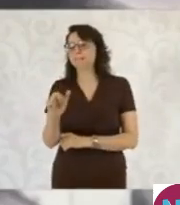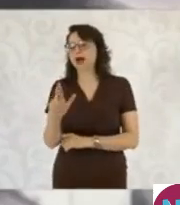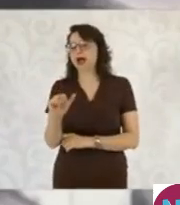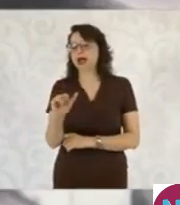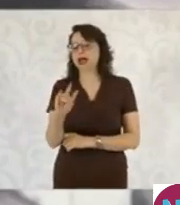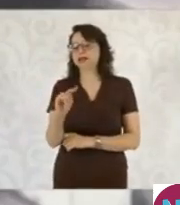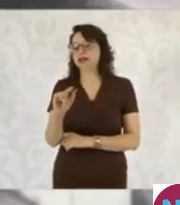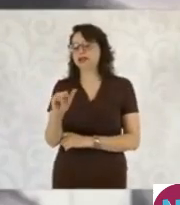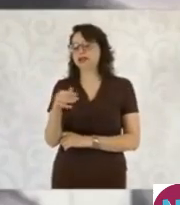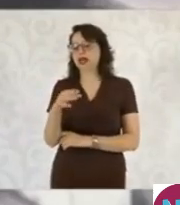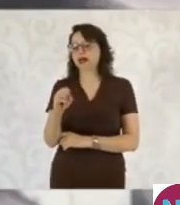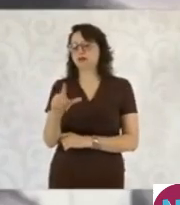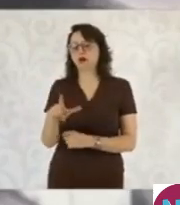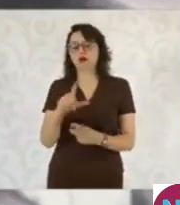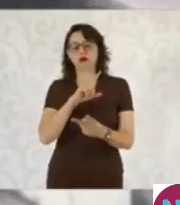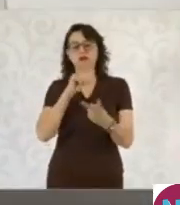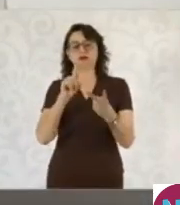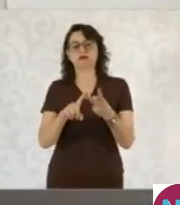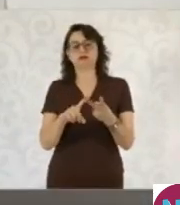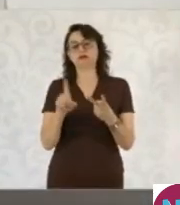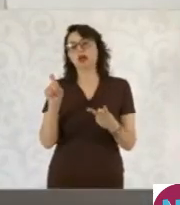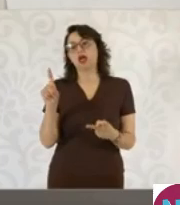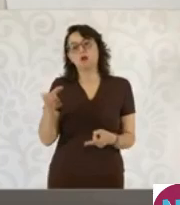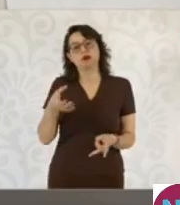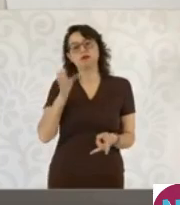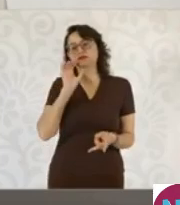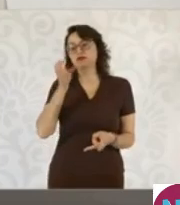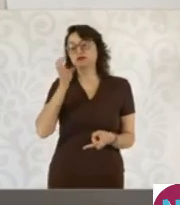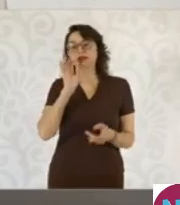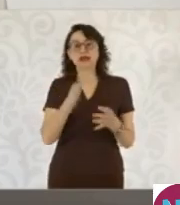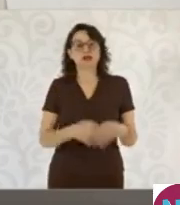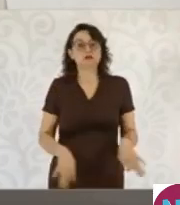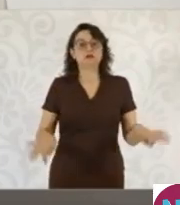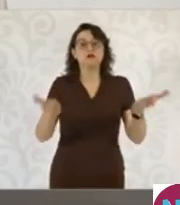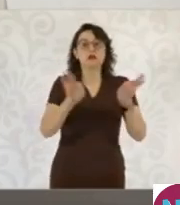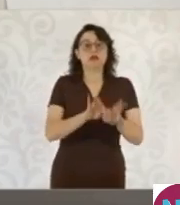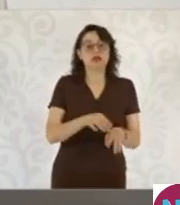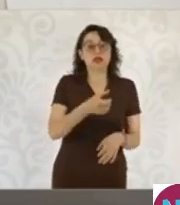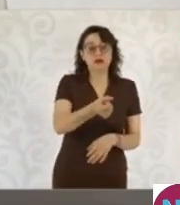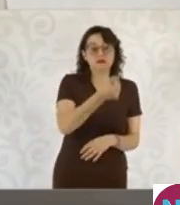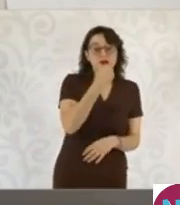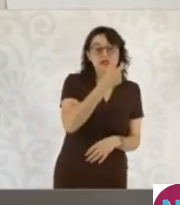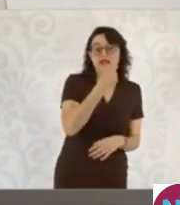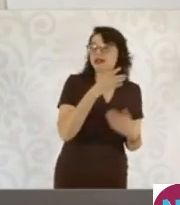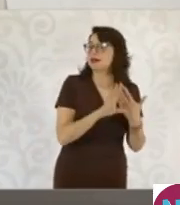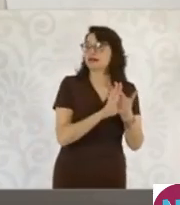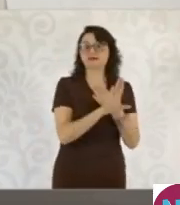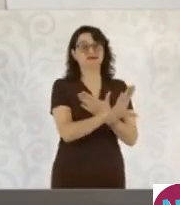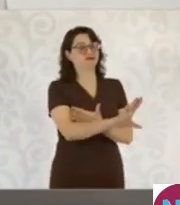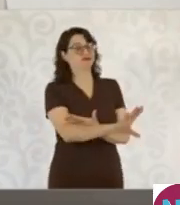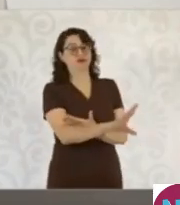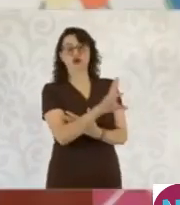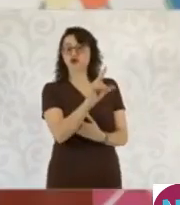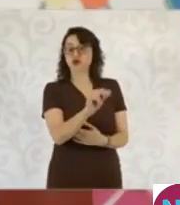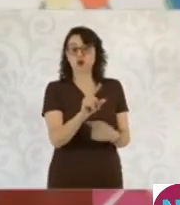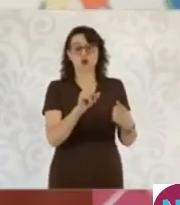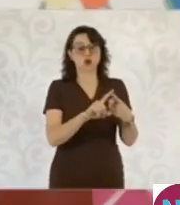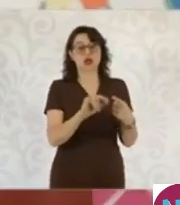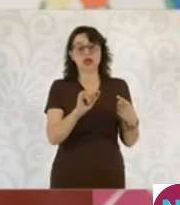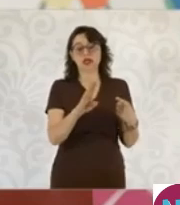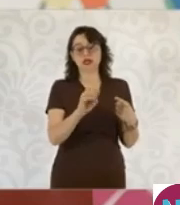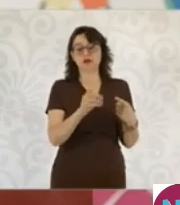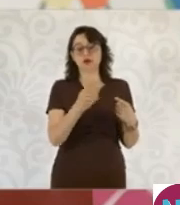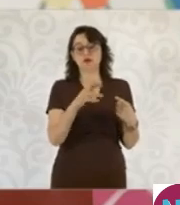una área endémica es no usar antibióticos, pero fundamentalmente no usar